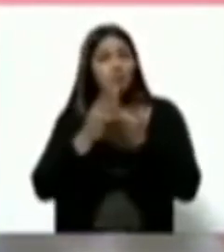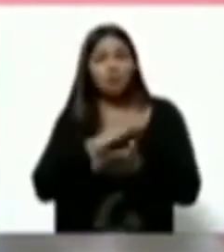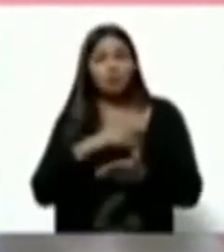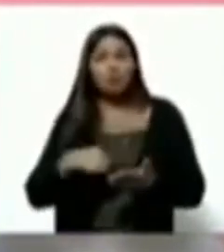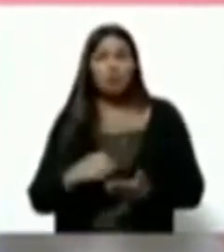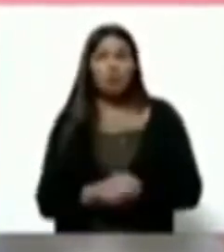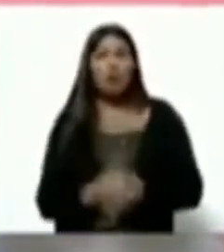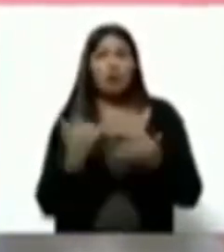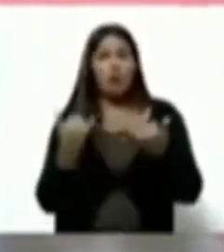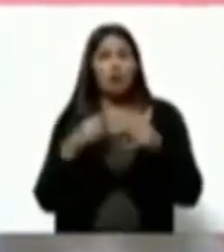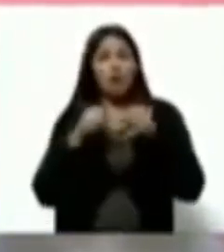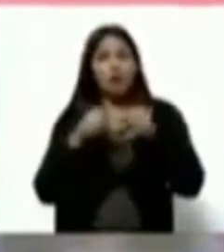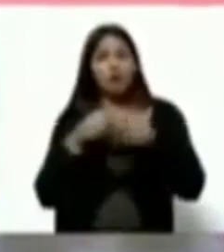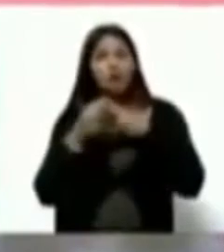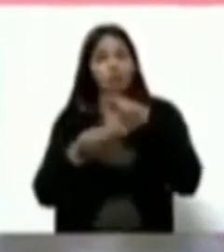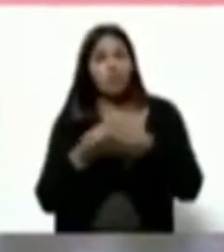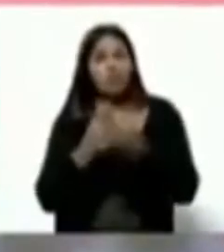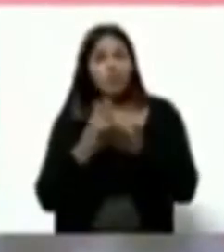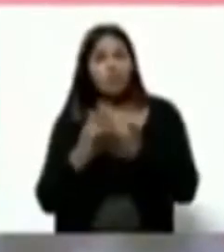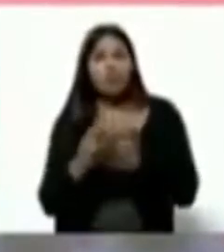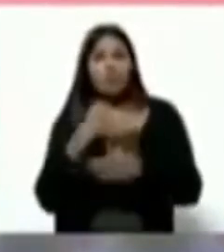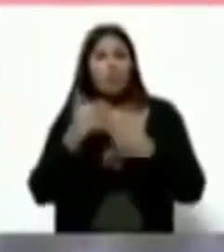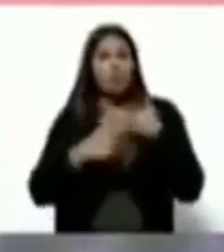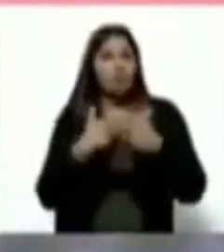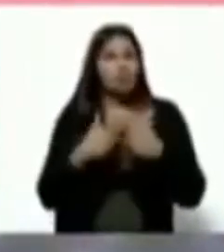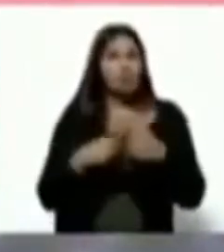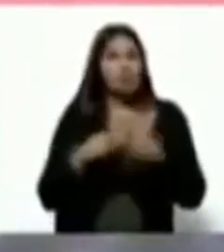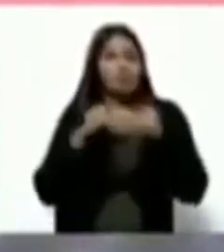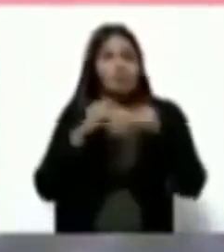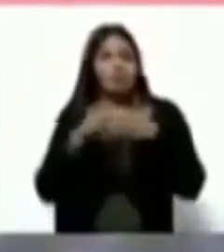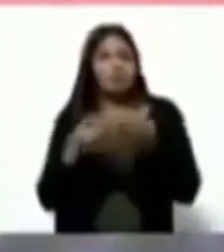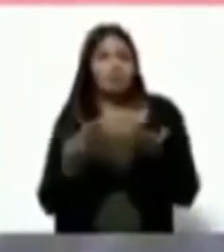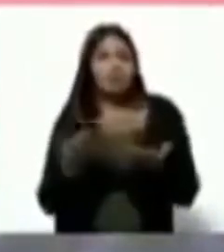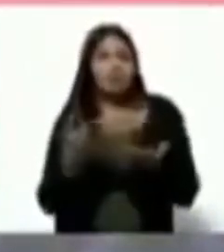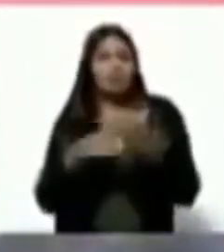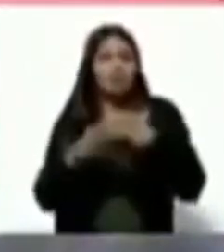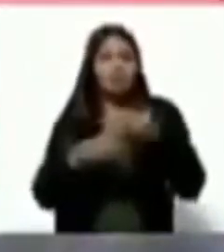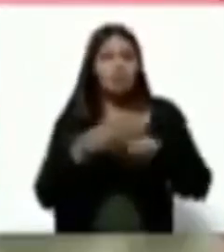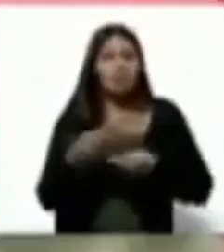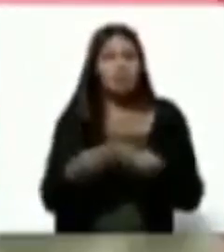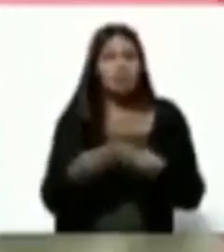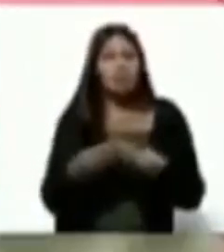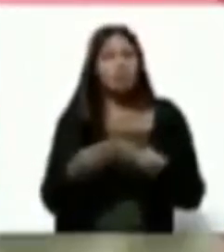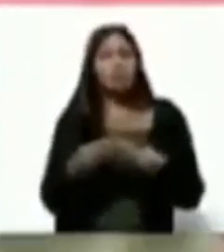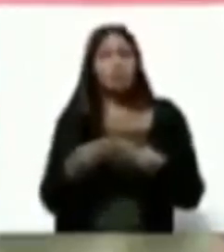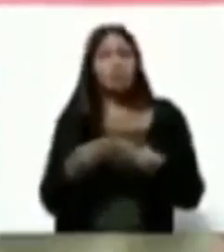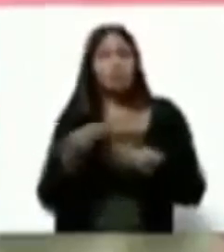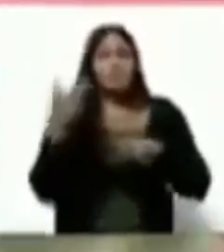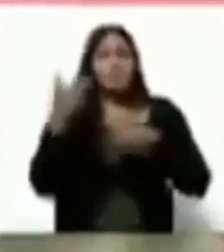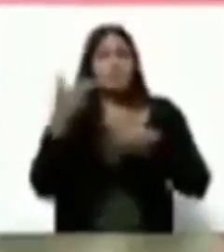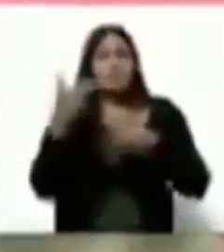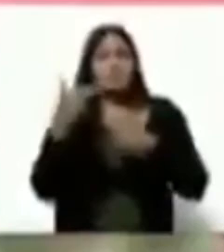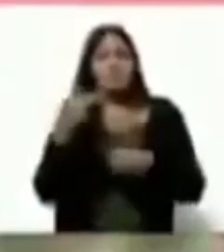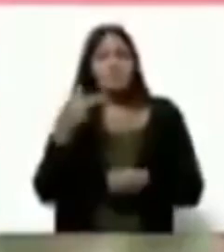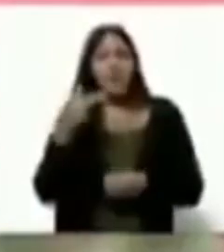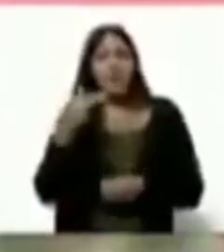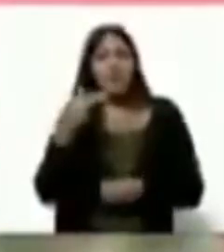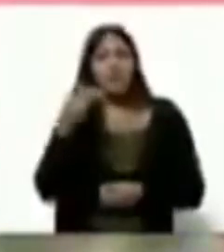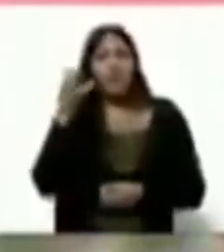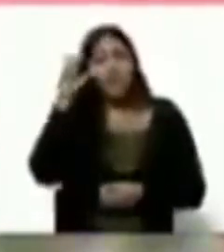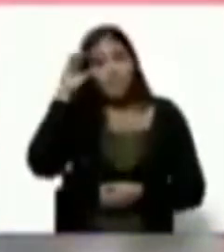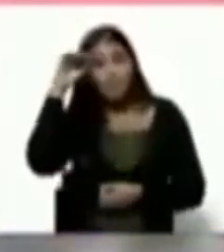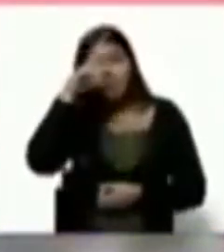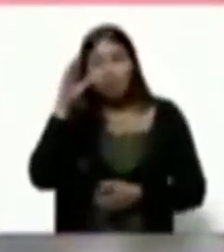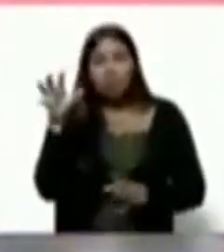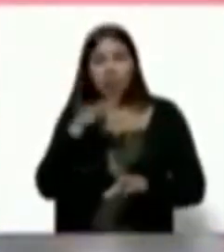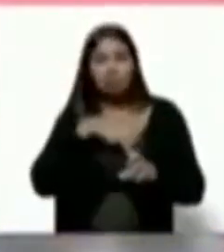Ahora me queda, como ya lo he dicho muchas veces, la preocupación. ¿Qué va a hacer Petro frente a la gran influencia que tiene Estados Unidos